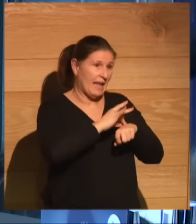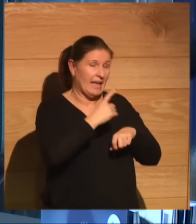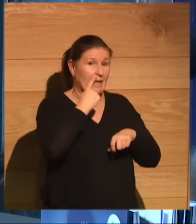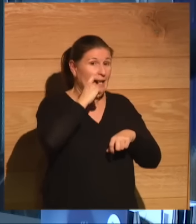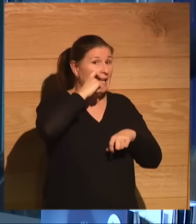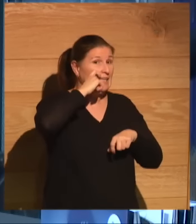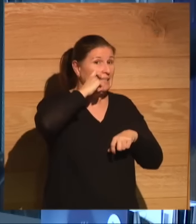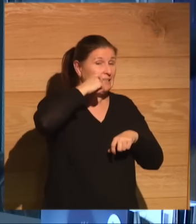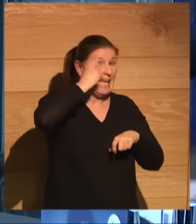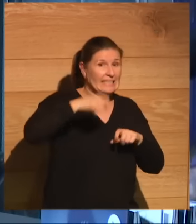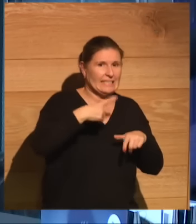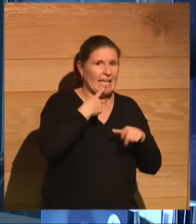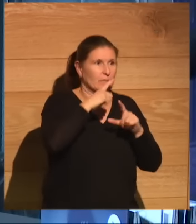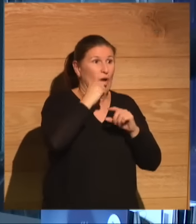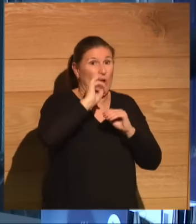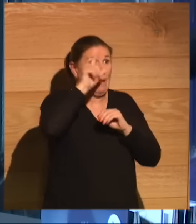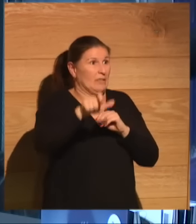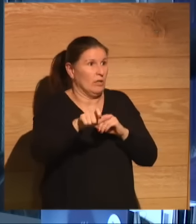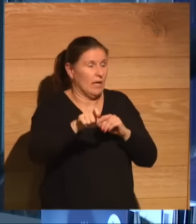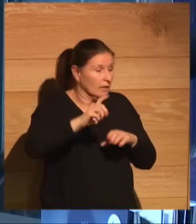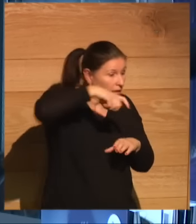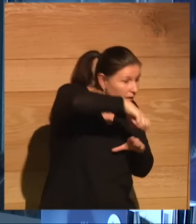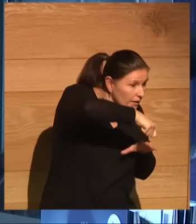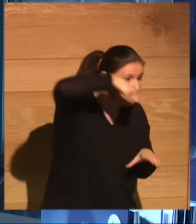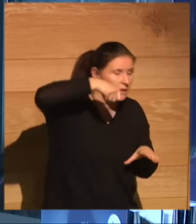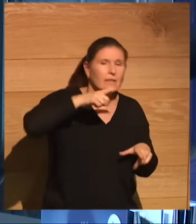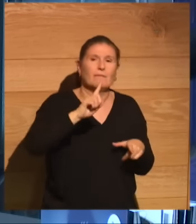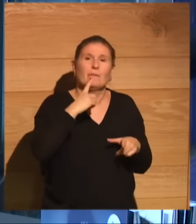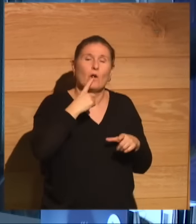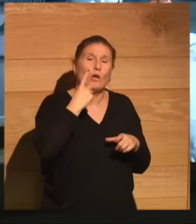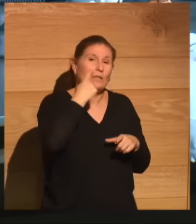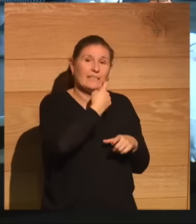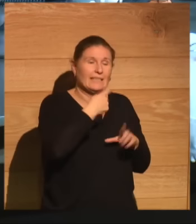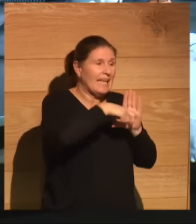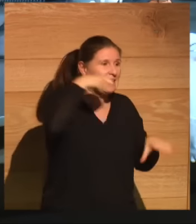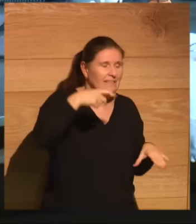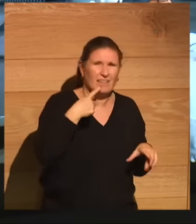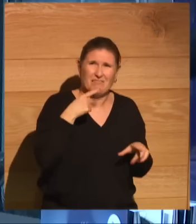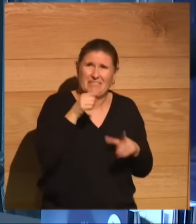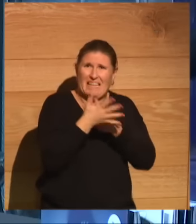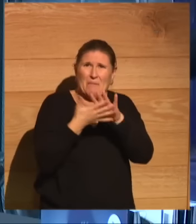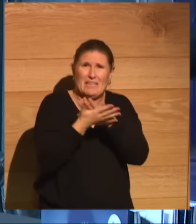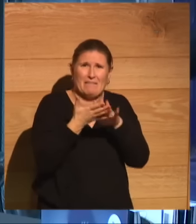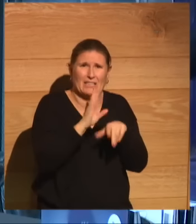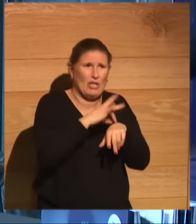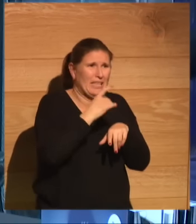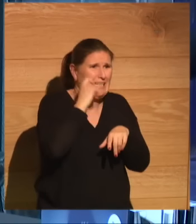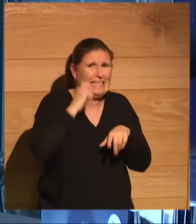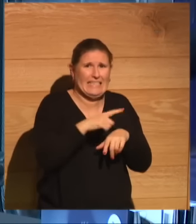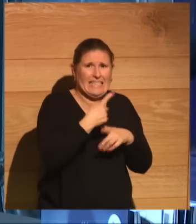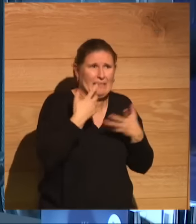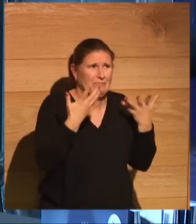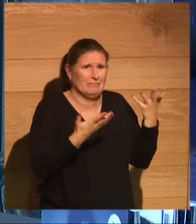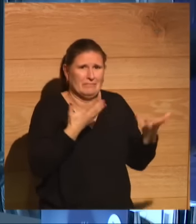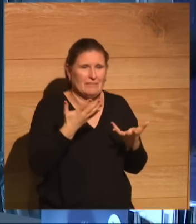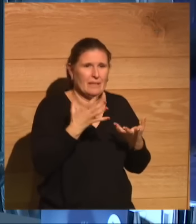propia, es boca propia. Lo primero, el extractor de dientes que usan los dentistas no se parece muchísimo aquí a unos alicates. Porque